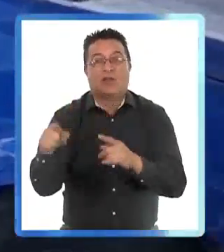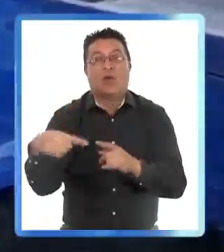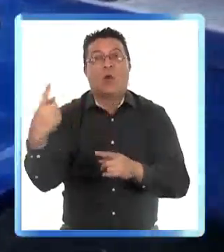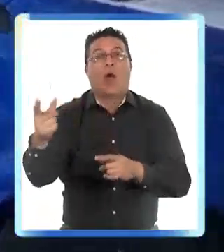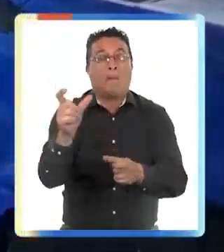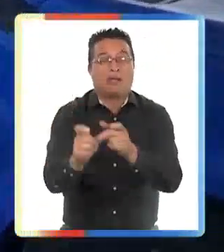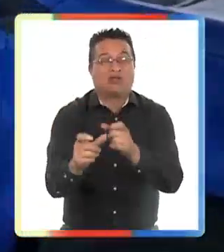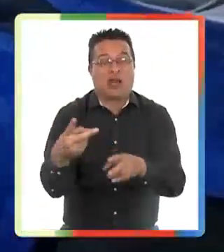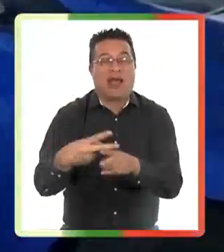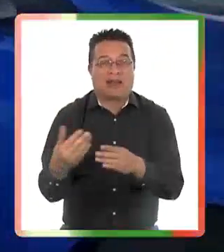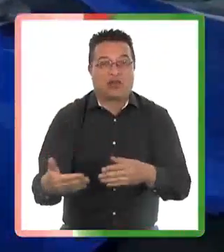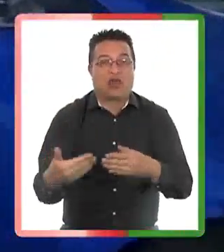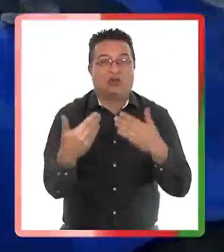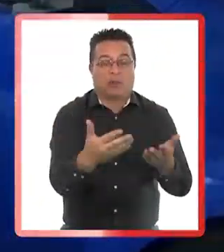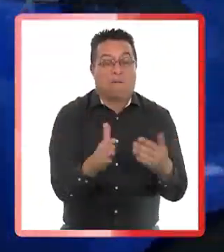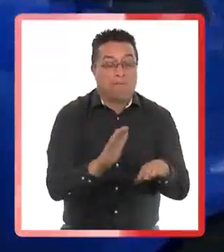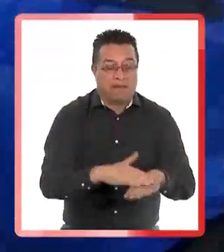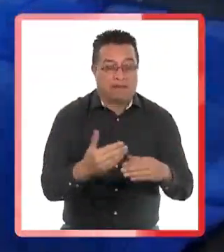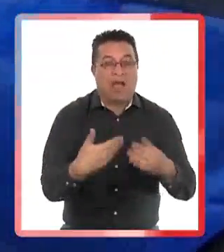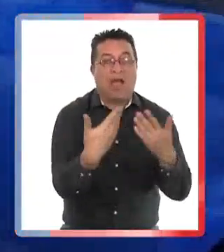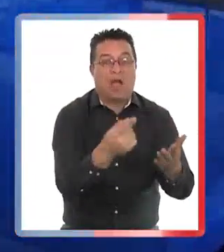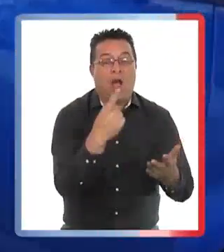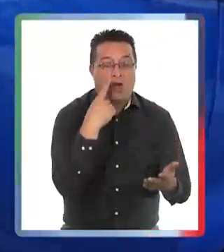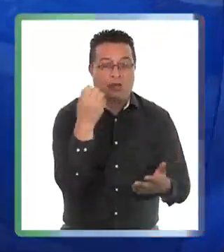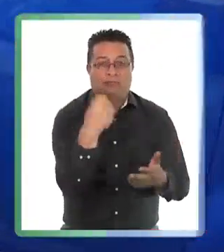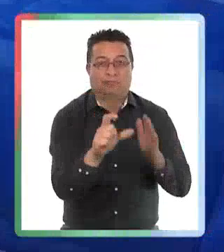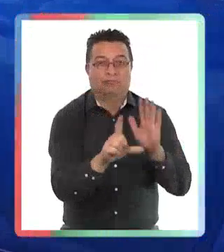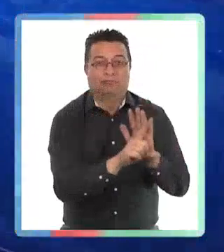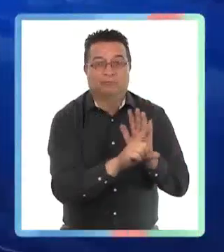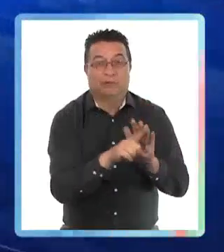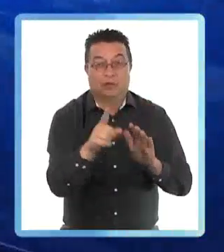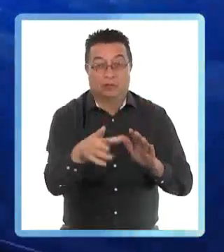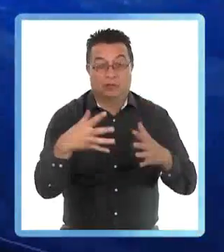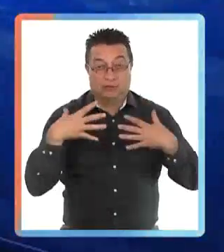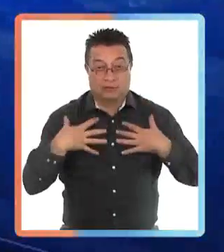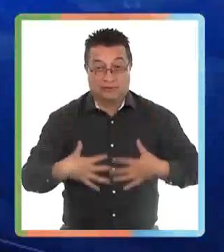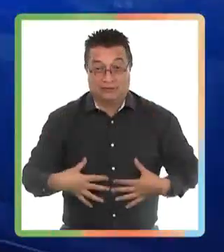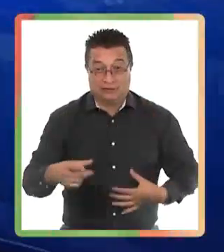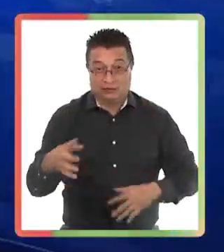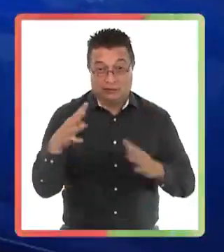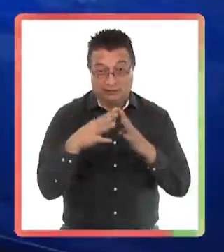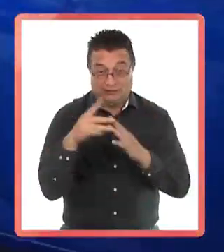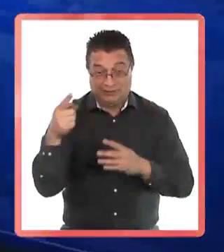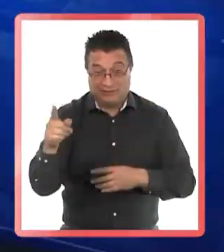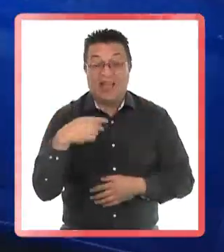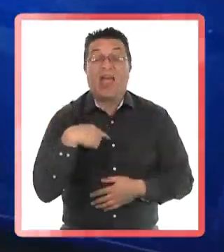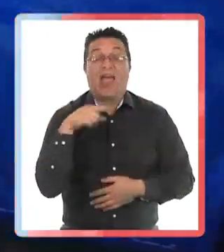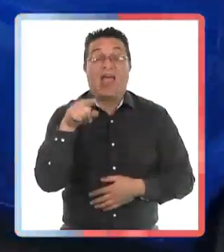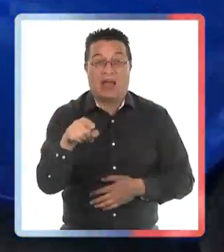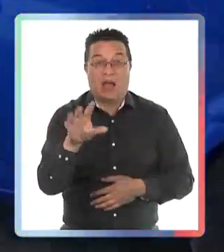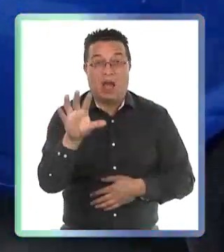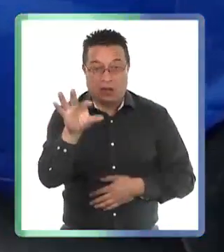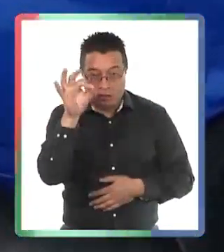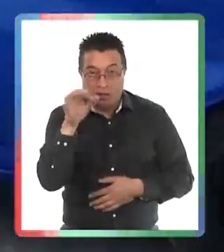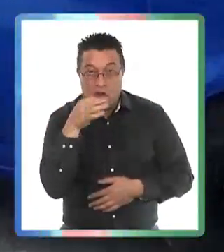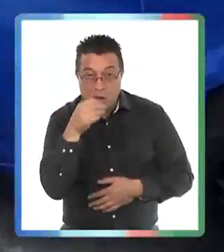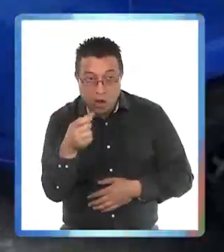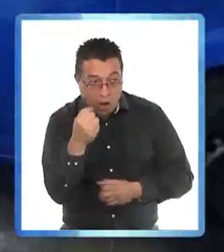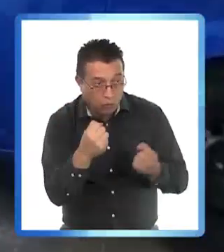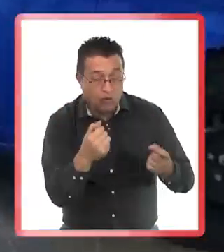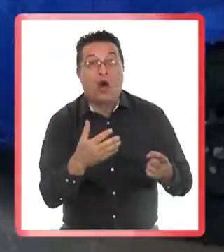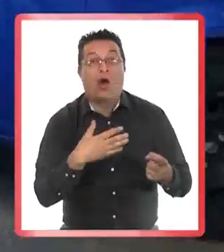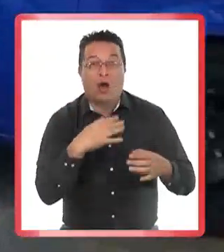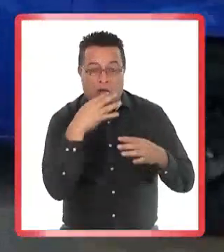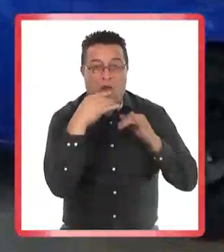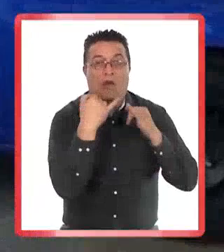sido arrendado por un funcionario del ejército a una persona que le facilitó el auto a los delincuentes. Este uniformado identificó su